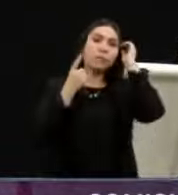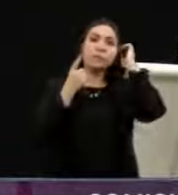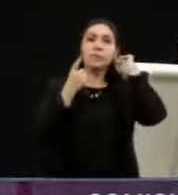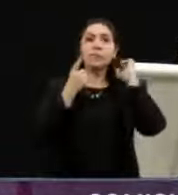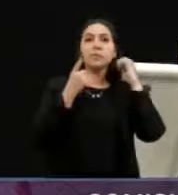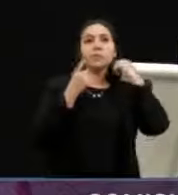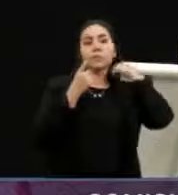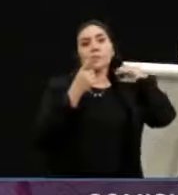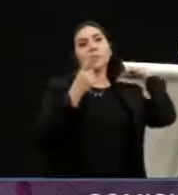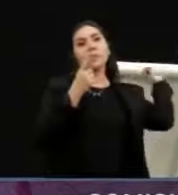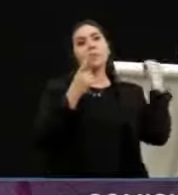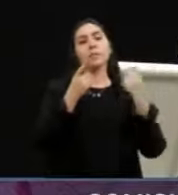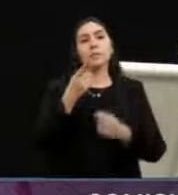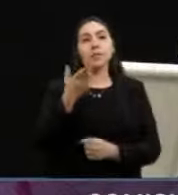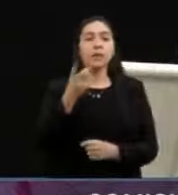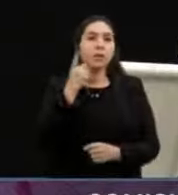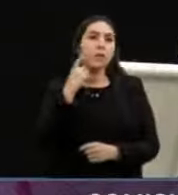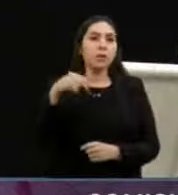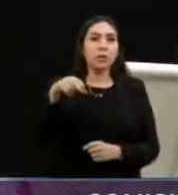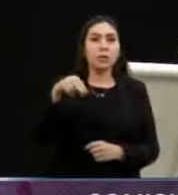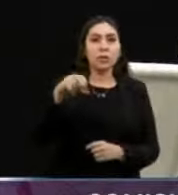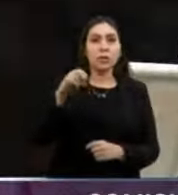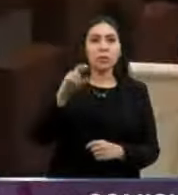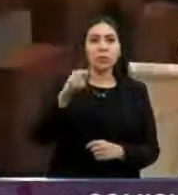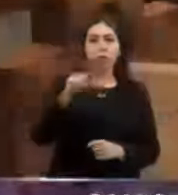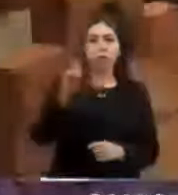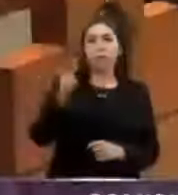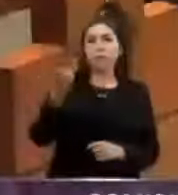objeto, diputado Noroña?